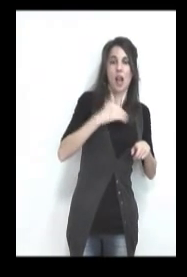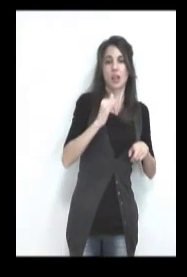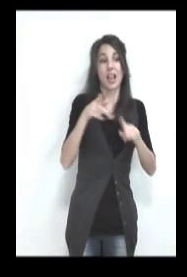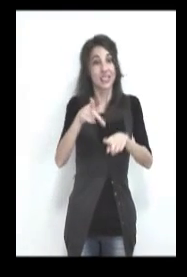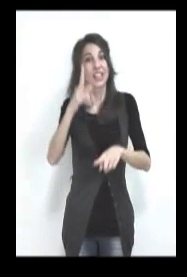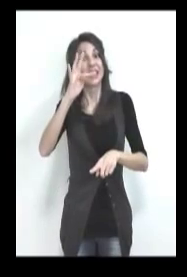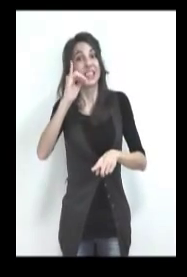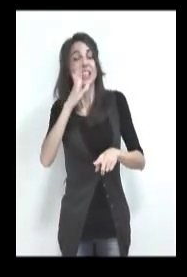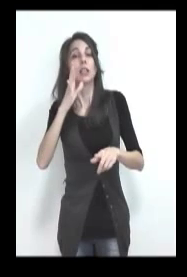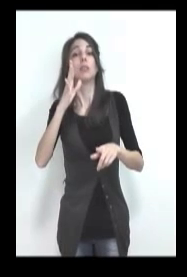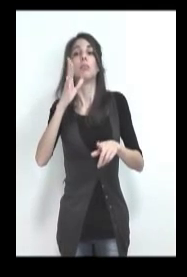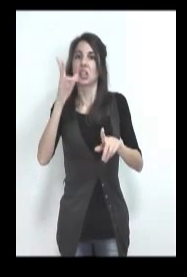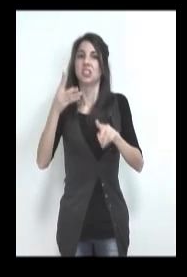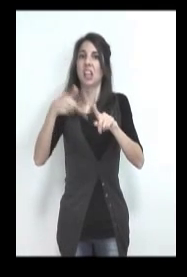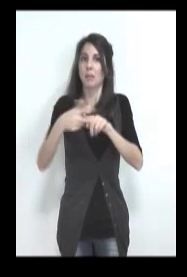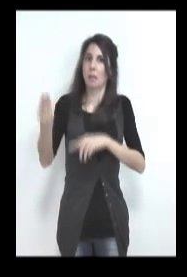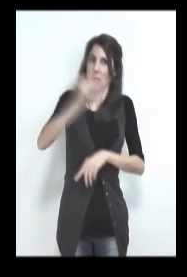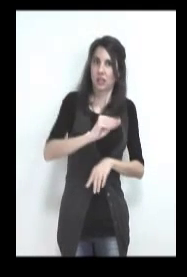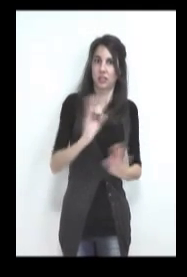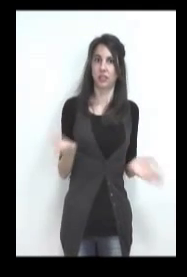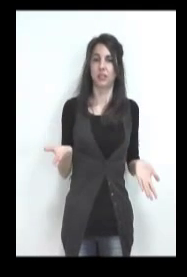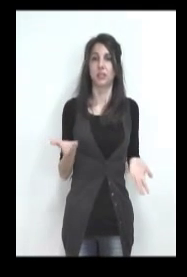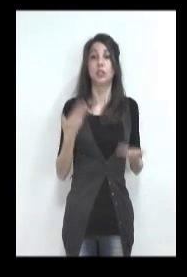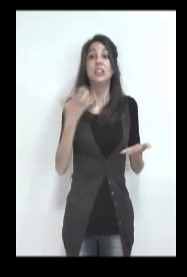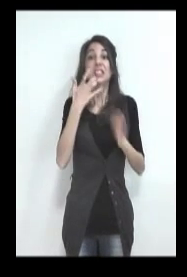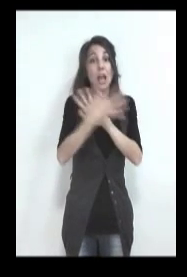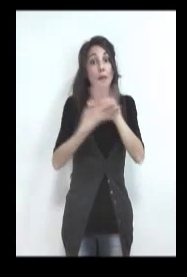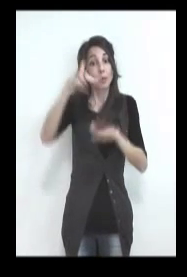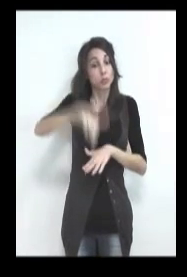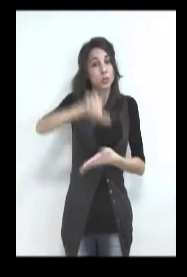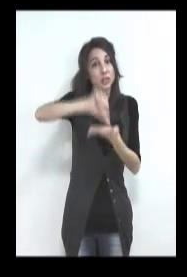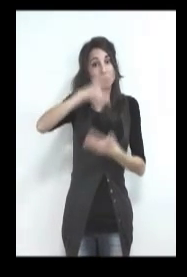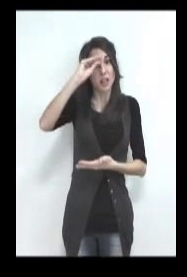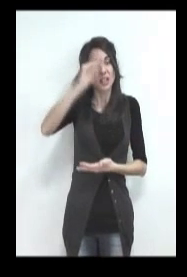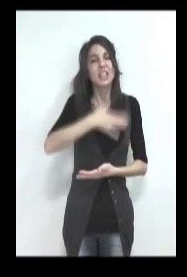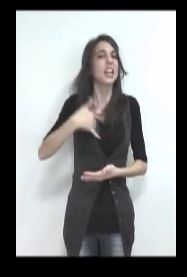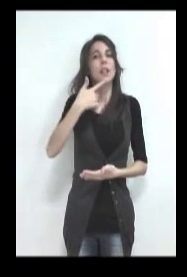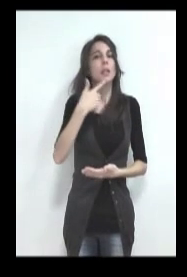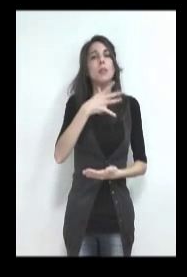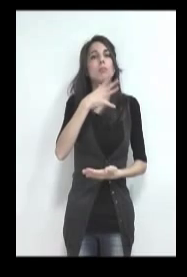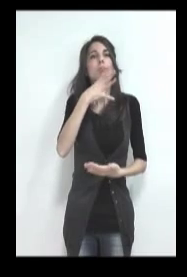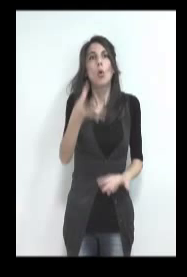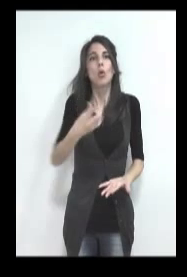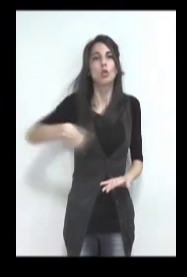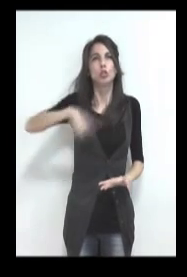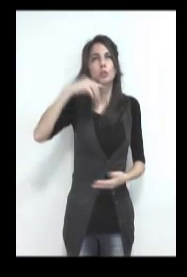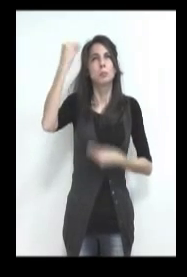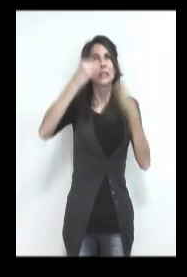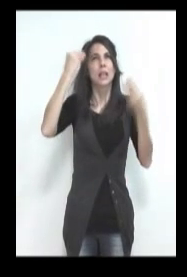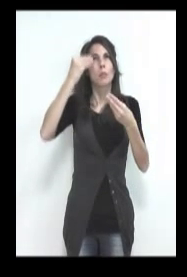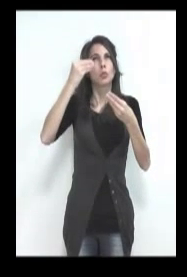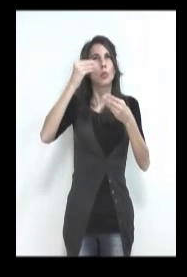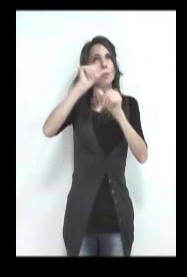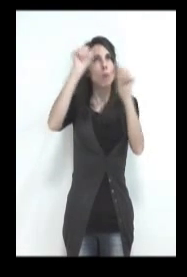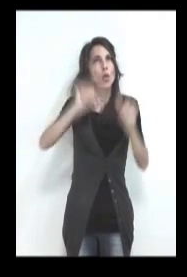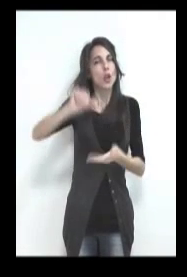hoy aquí sobre Smart Cities, es porque entendemos que en el modelo futuro de ciudad tiene